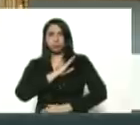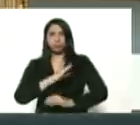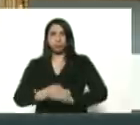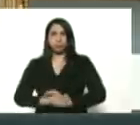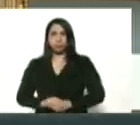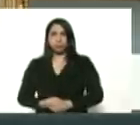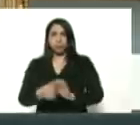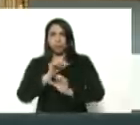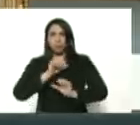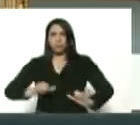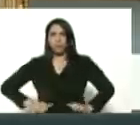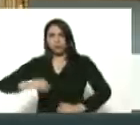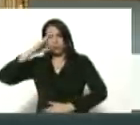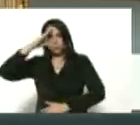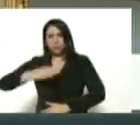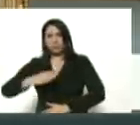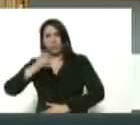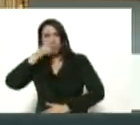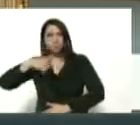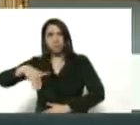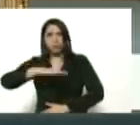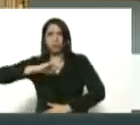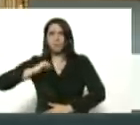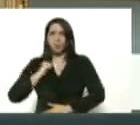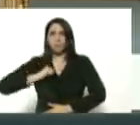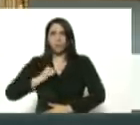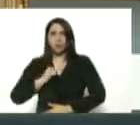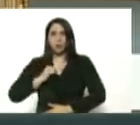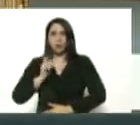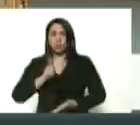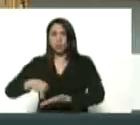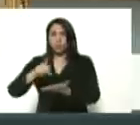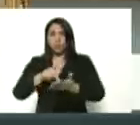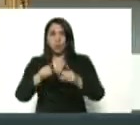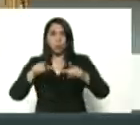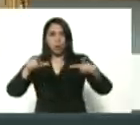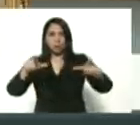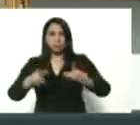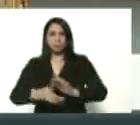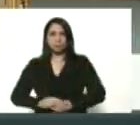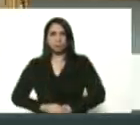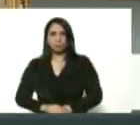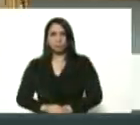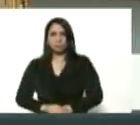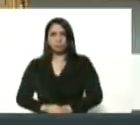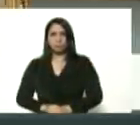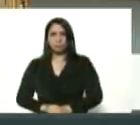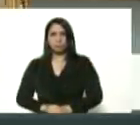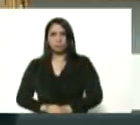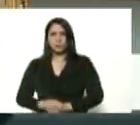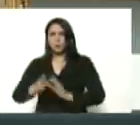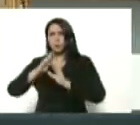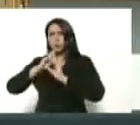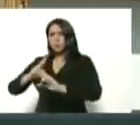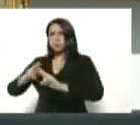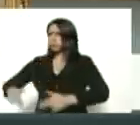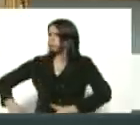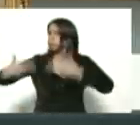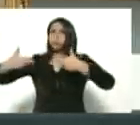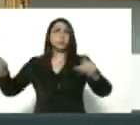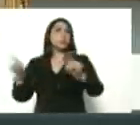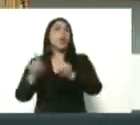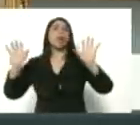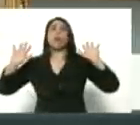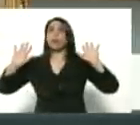las fuerzas militares y civiles y policiales presentes en el lugar. La respuesta fue proporcional.